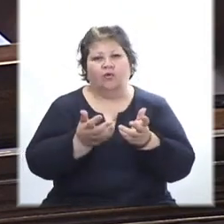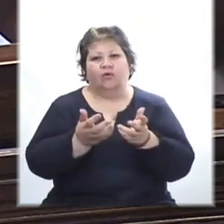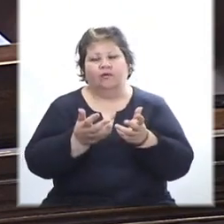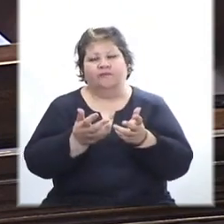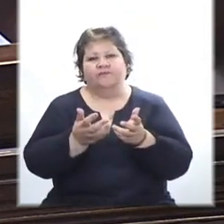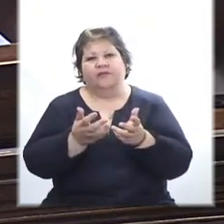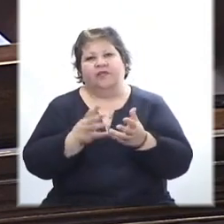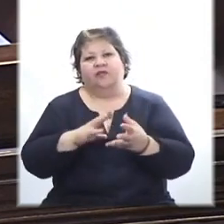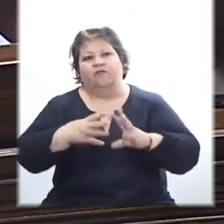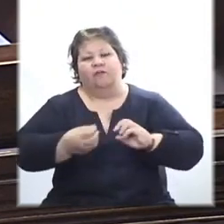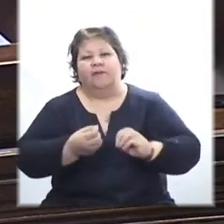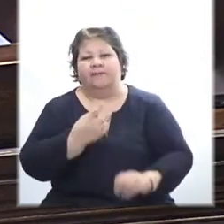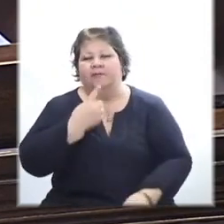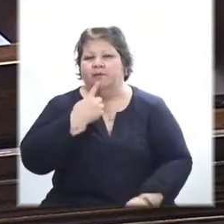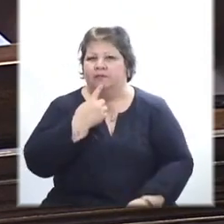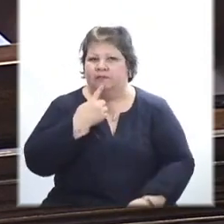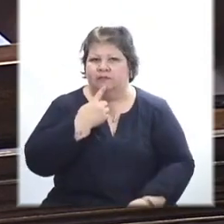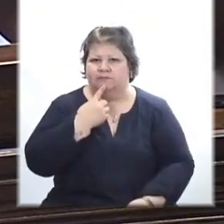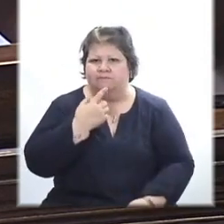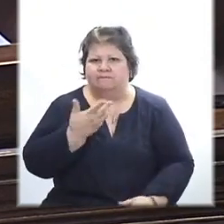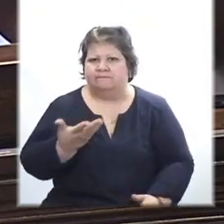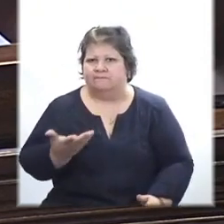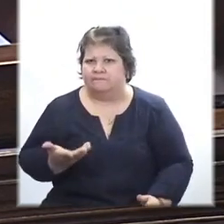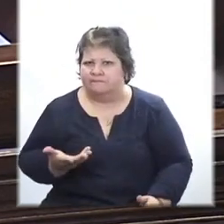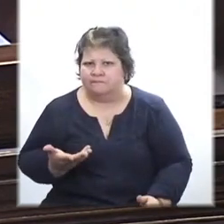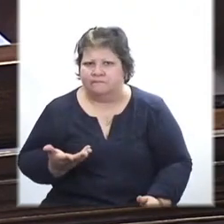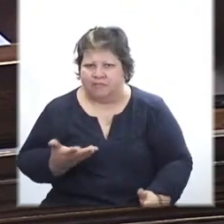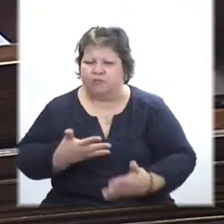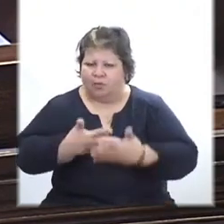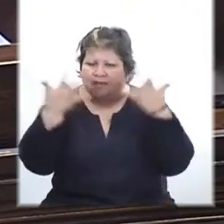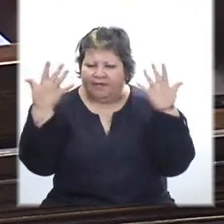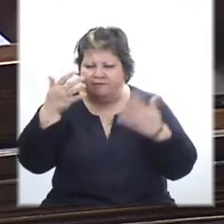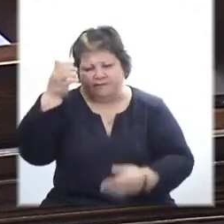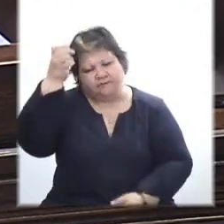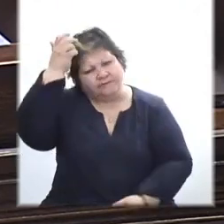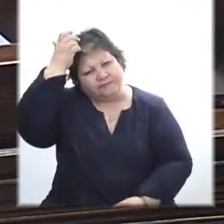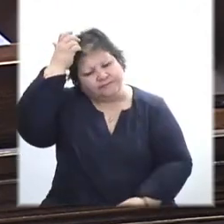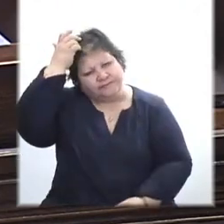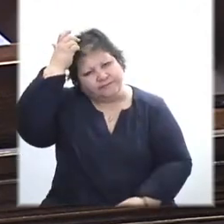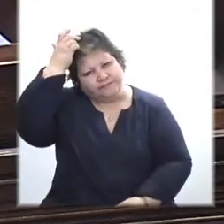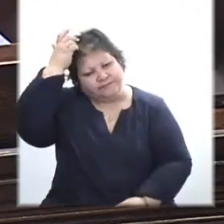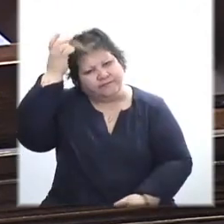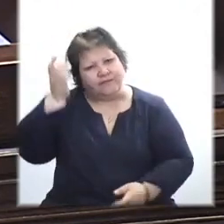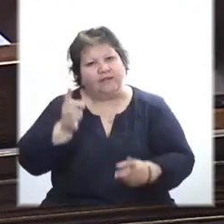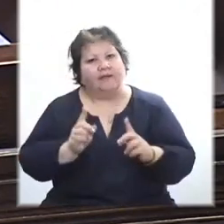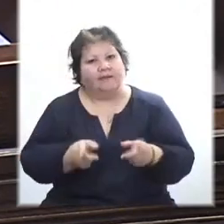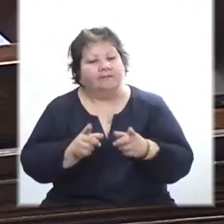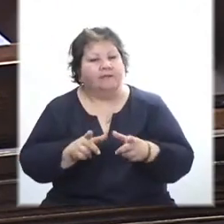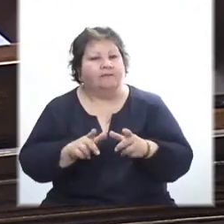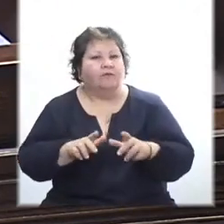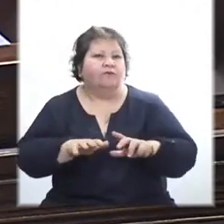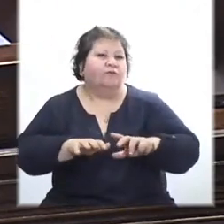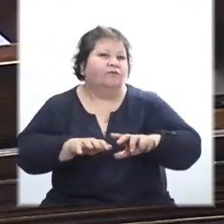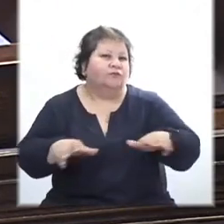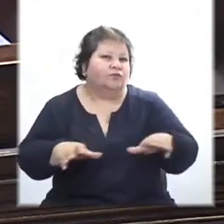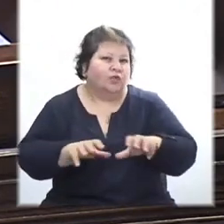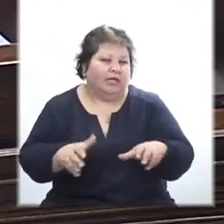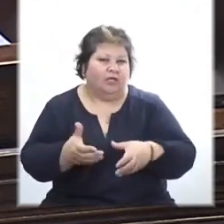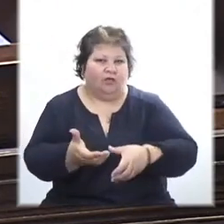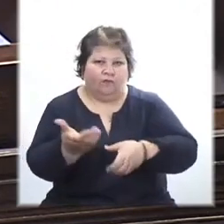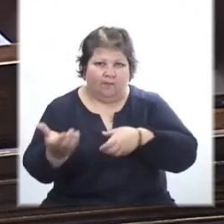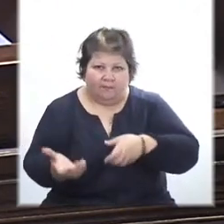políticos, nos pareció que eso es grave. Y eso creo que partió de la propia funcionarios de la Dirección de